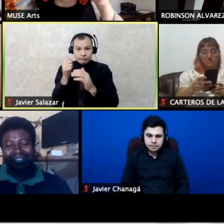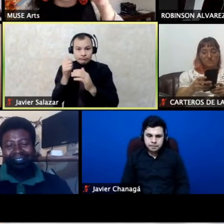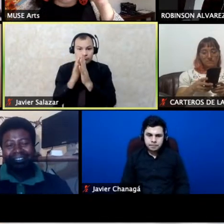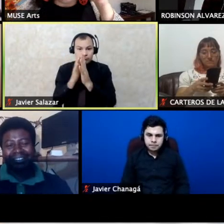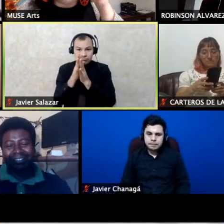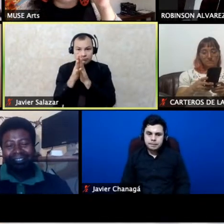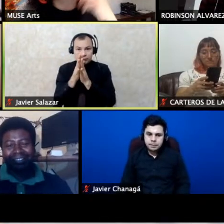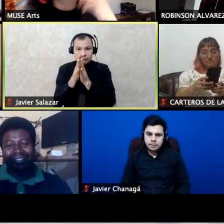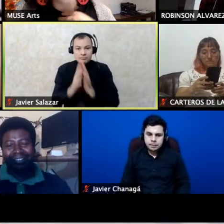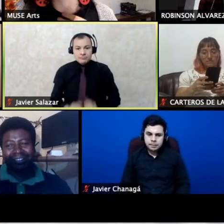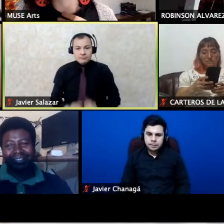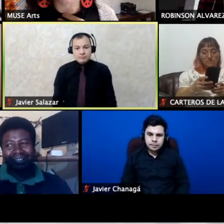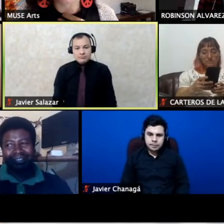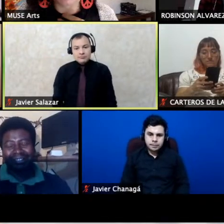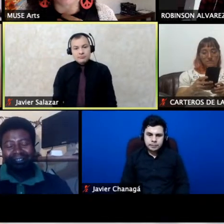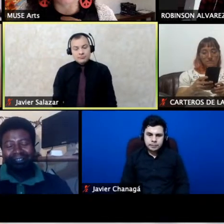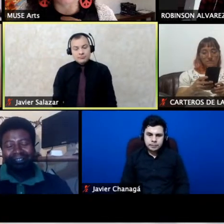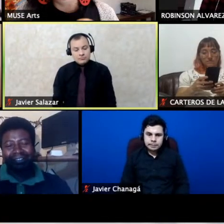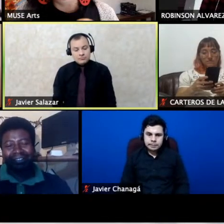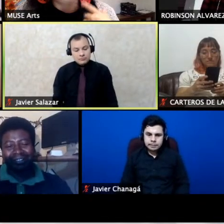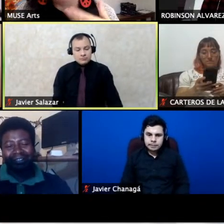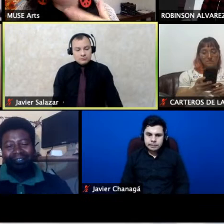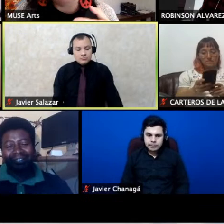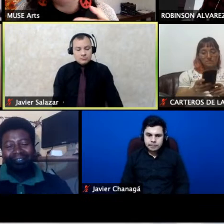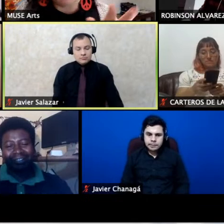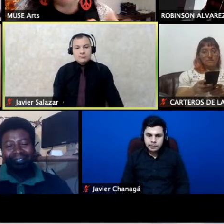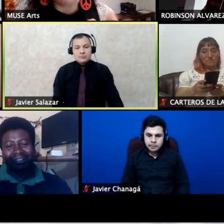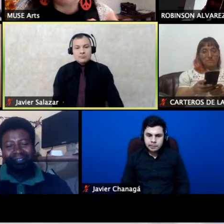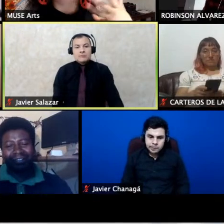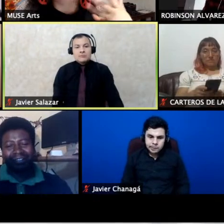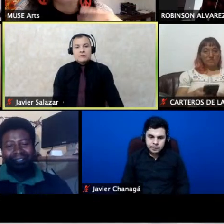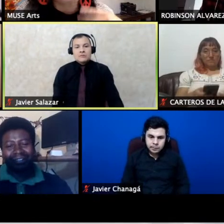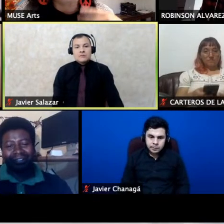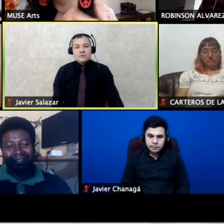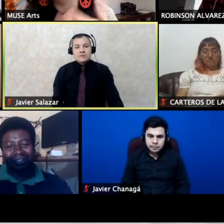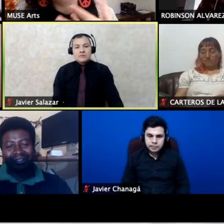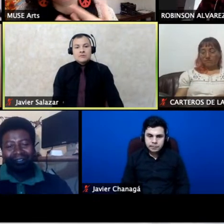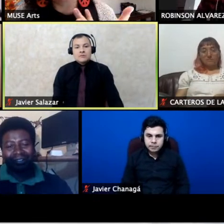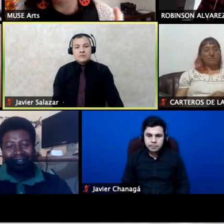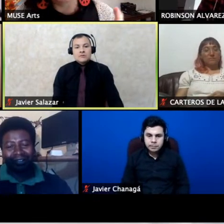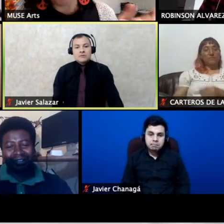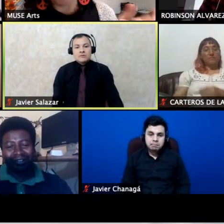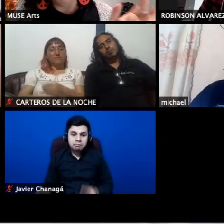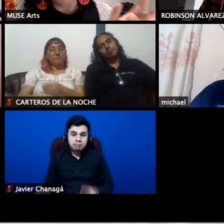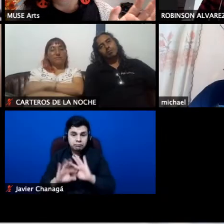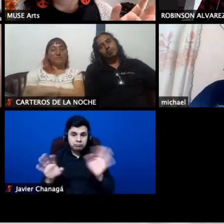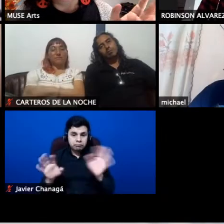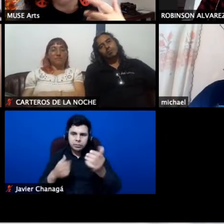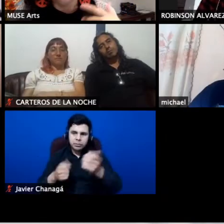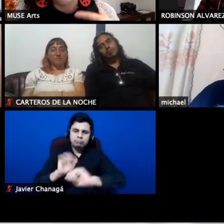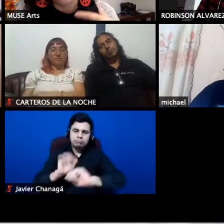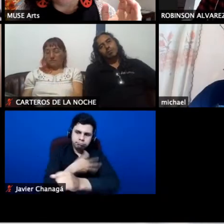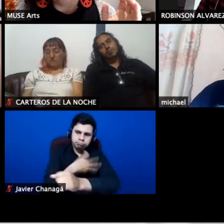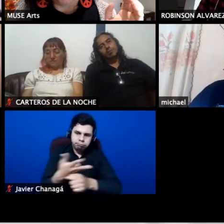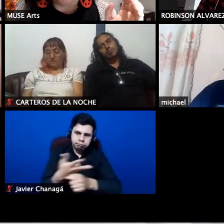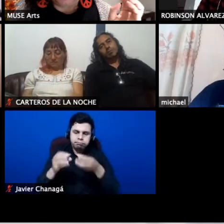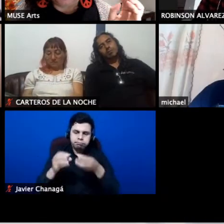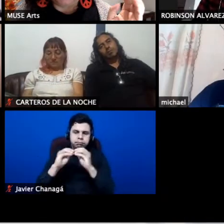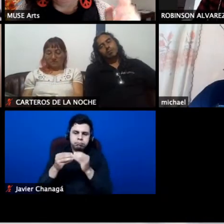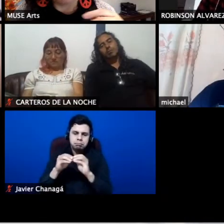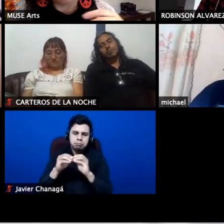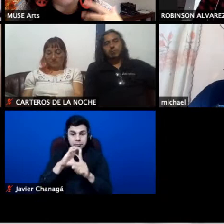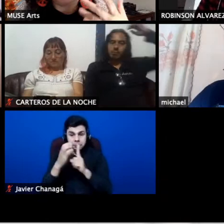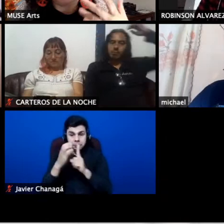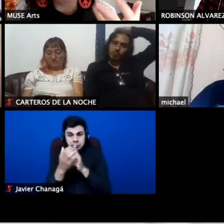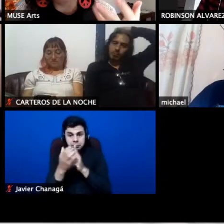mis propias hijas. Les enseñé poesía, les enseñé a hacer un poco de escultura. Ojalá tú tenga la oportunidad de presentarles un poco